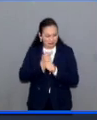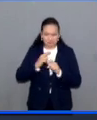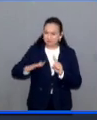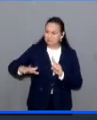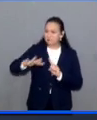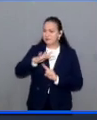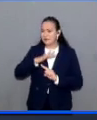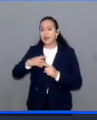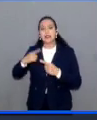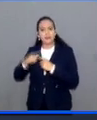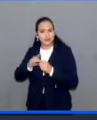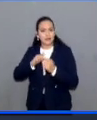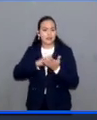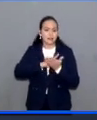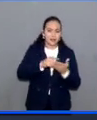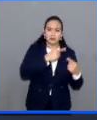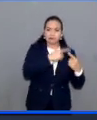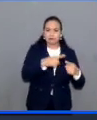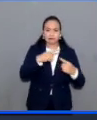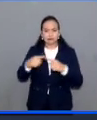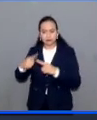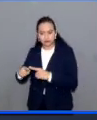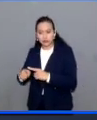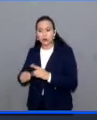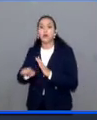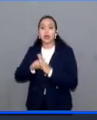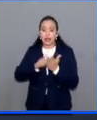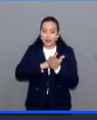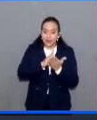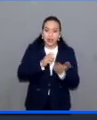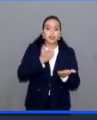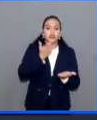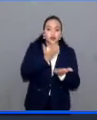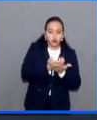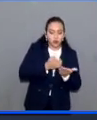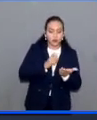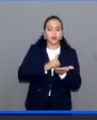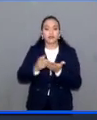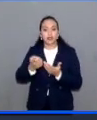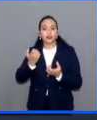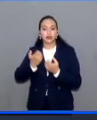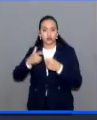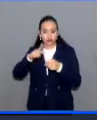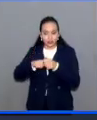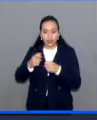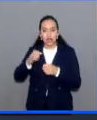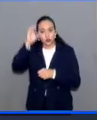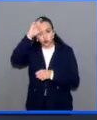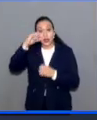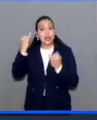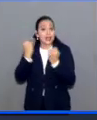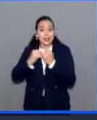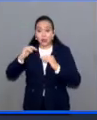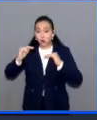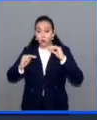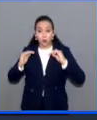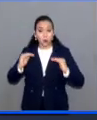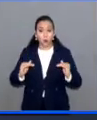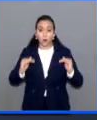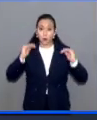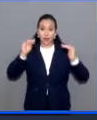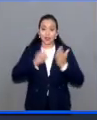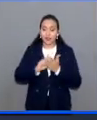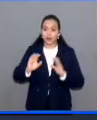y políticos y de varios derechos económicos, sociales y culturales y le da una nueva forma para decir, hay un nuevo